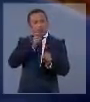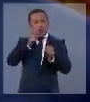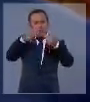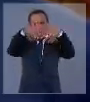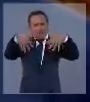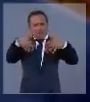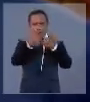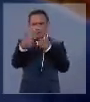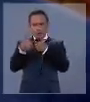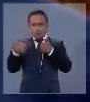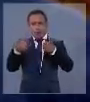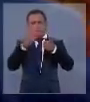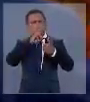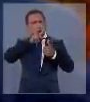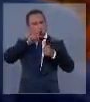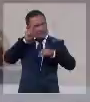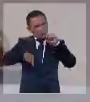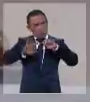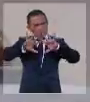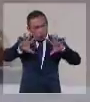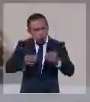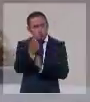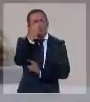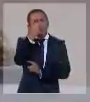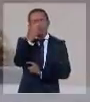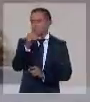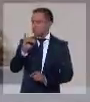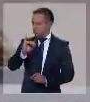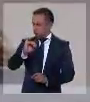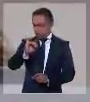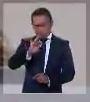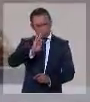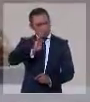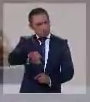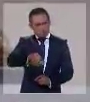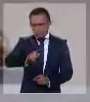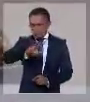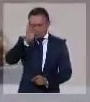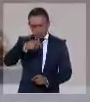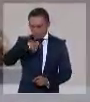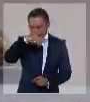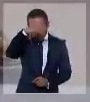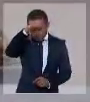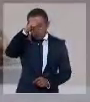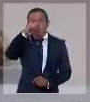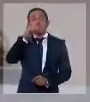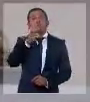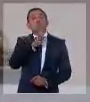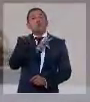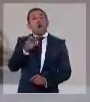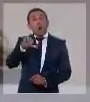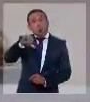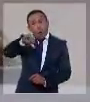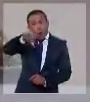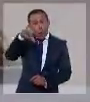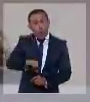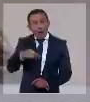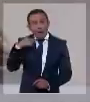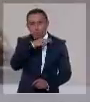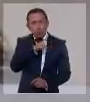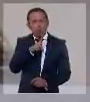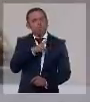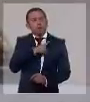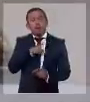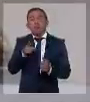cómo? Estoy absolutamente de acuerdo. Es algo que no se puede hacer de manera inmediata. El expediente clínico electrónico es justamente